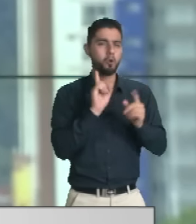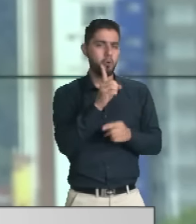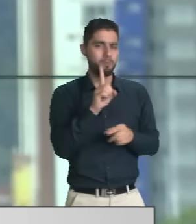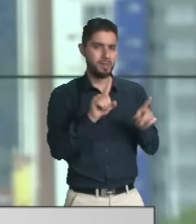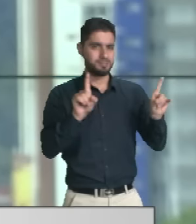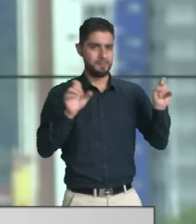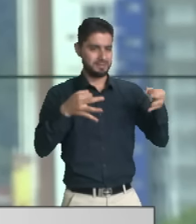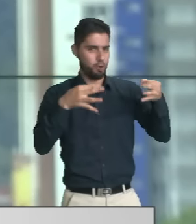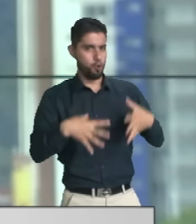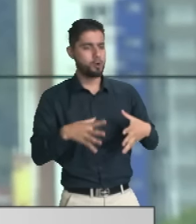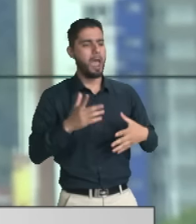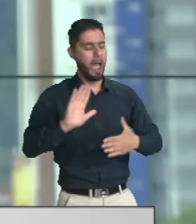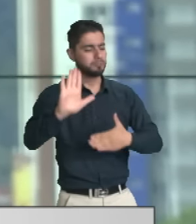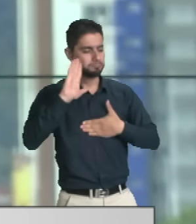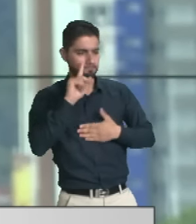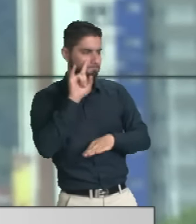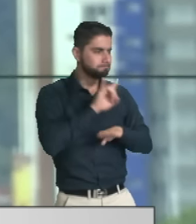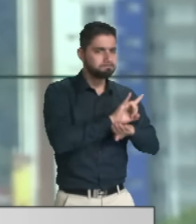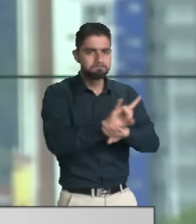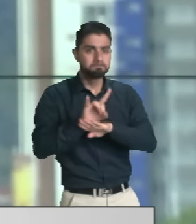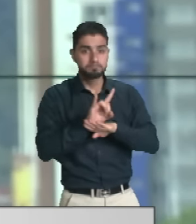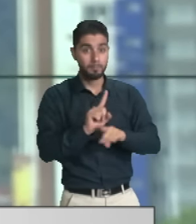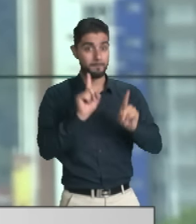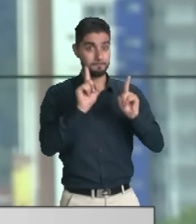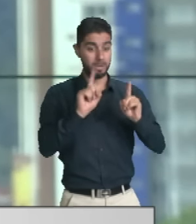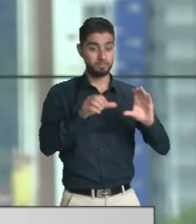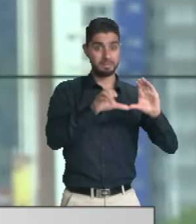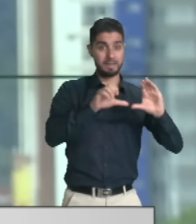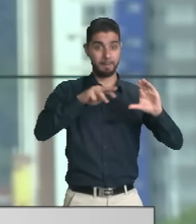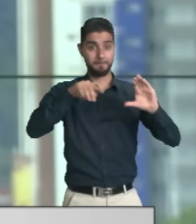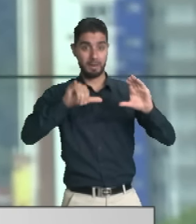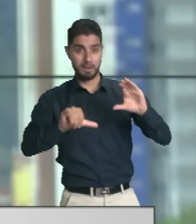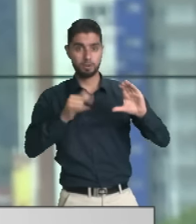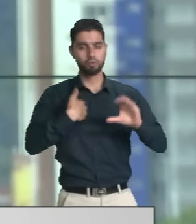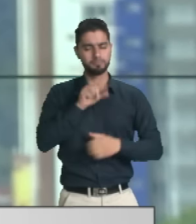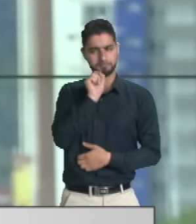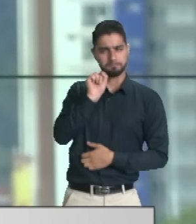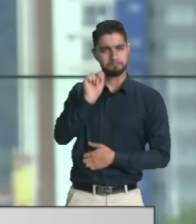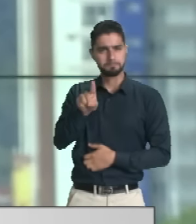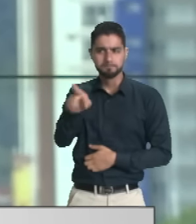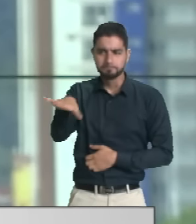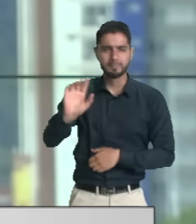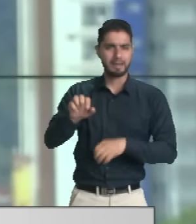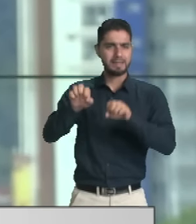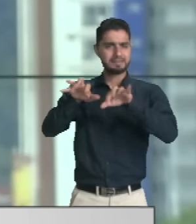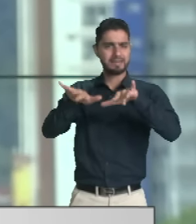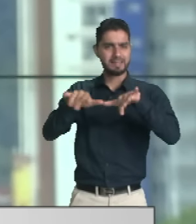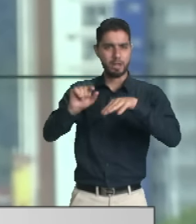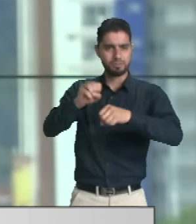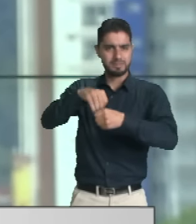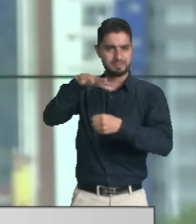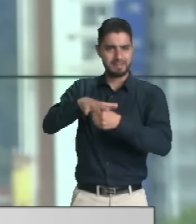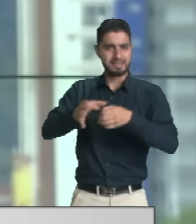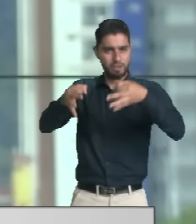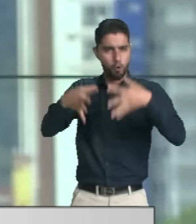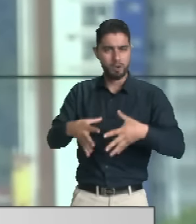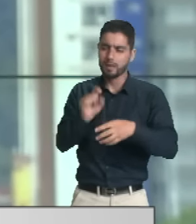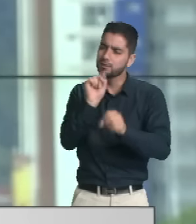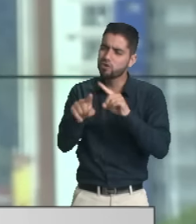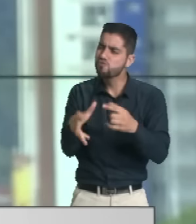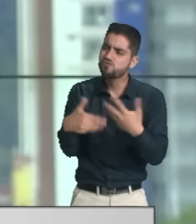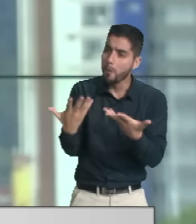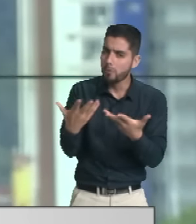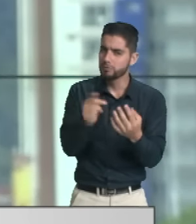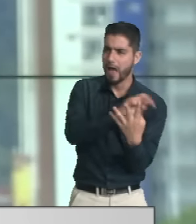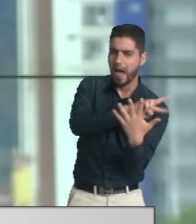administración distrital. Sin embargo, en Noticentro 1 CMI consultamos directamente con el secretario distrital de seguridad sobre esta alternativa y cuáles serían las